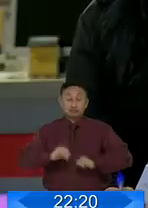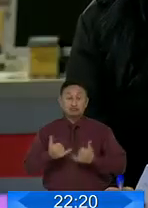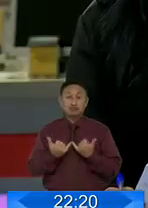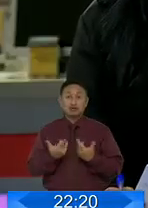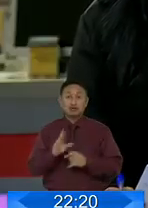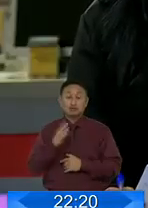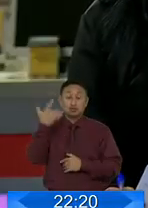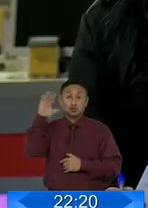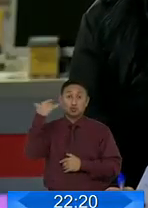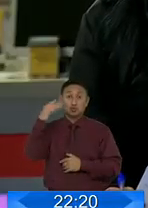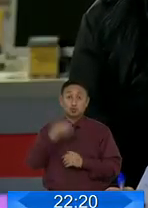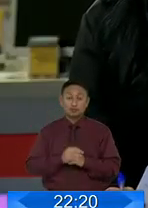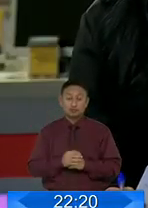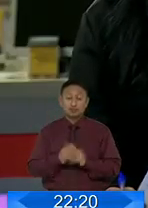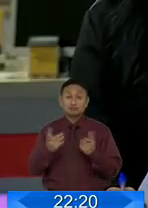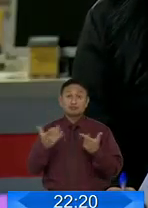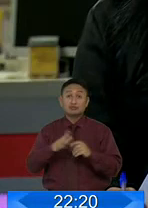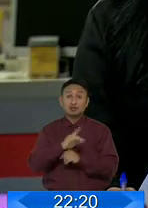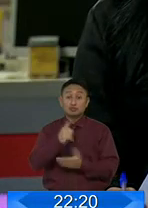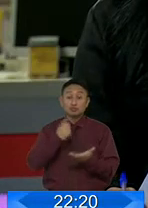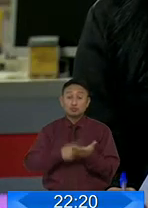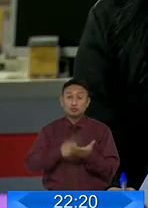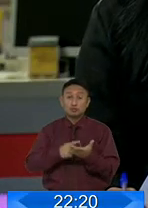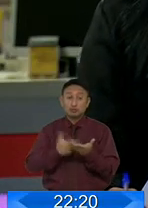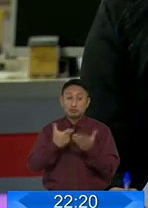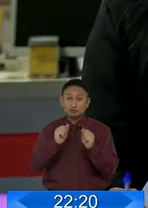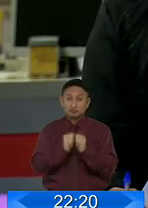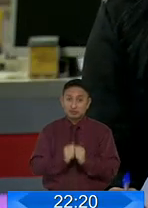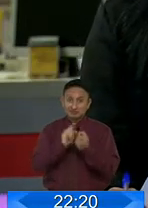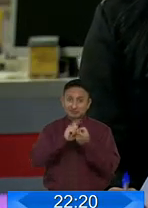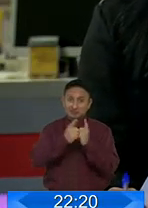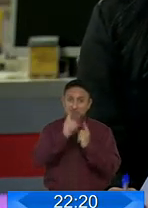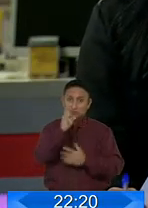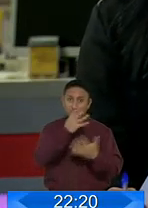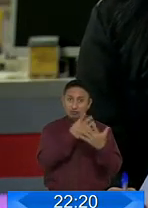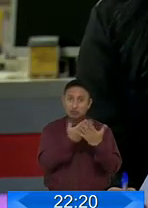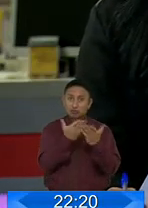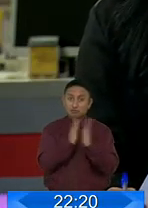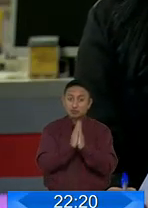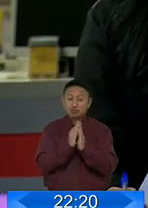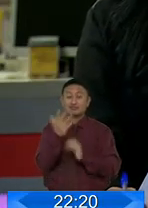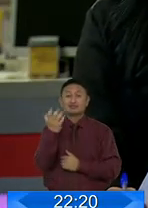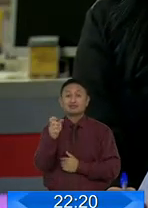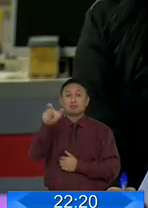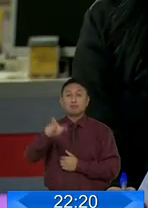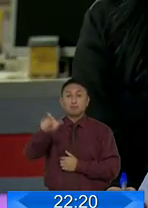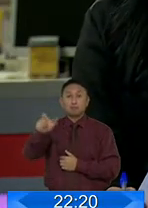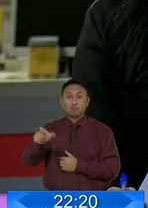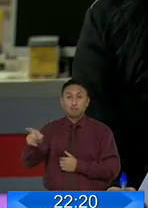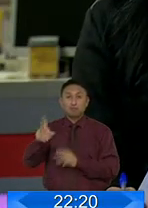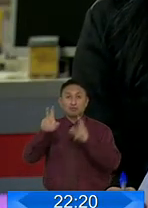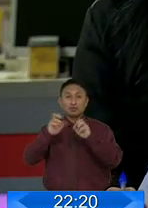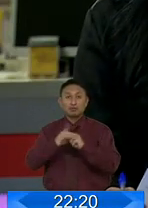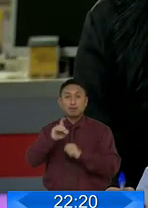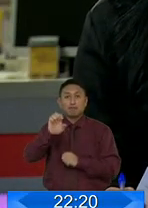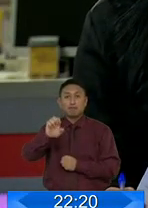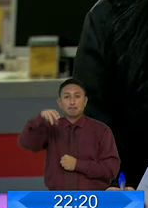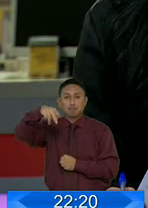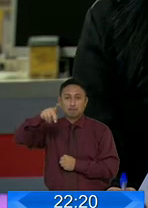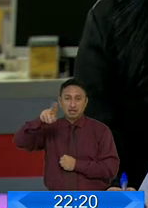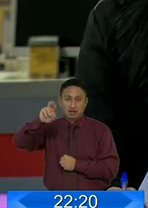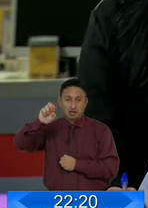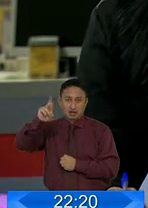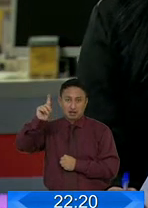Momentos de alarma se vivieron en una audiencia de revocatoria de prisión preventiva solicitada por 15 procesados en el caso Emperador. Entre